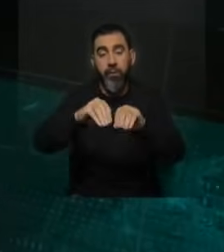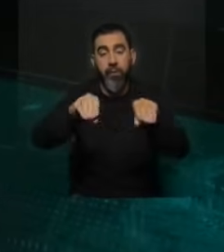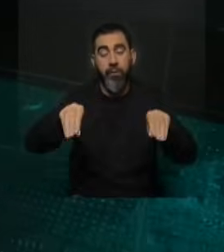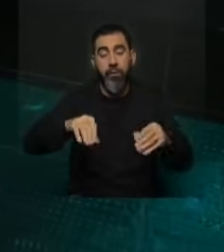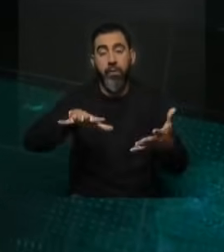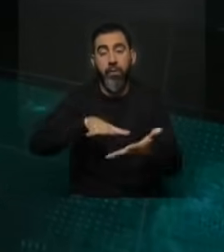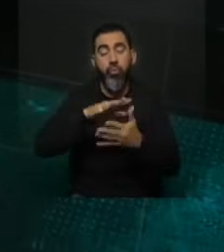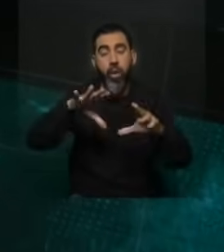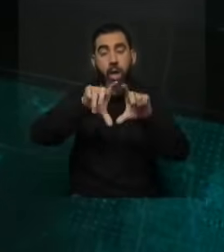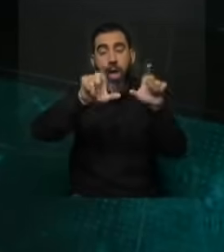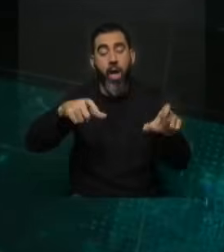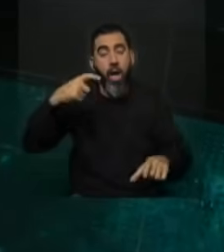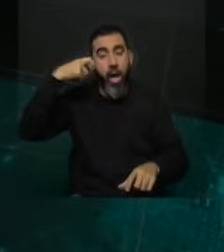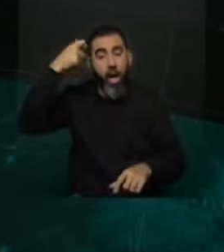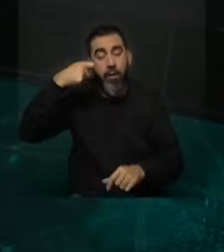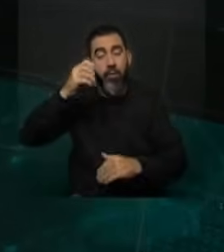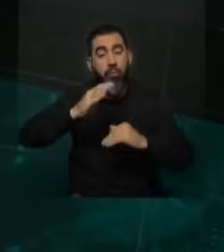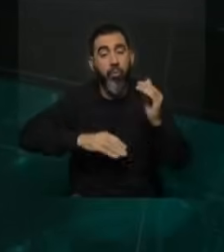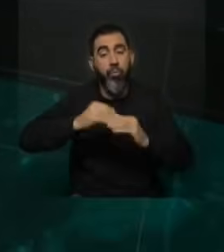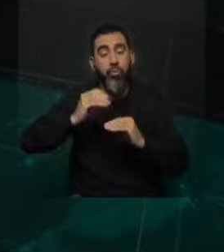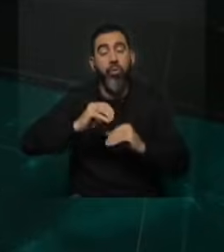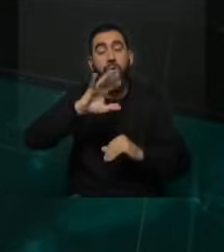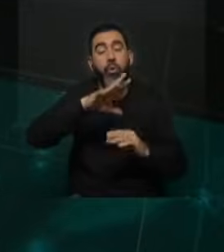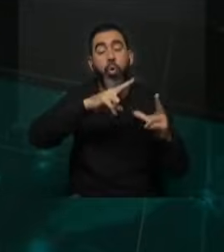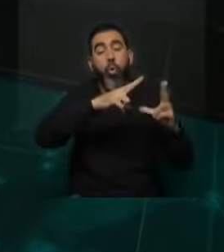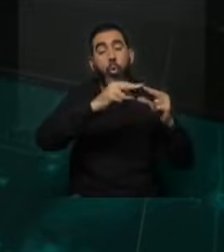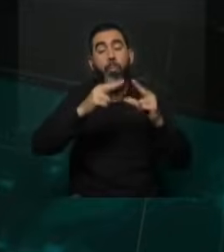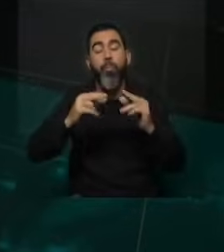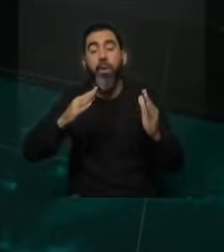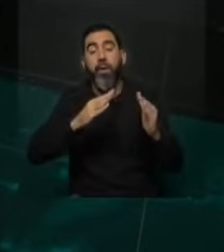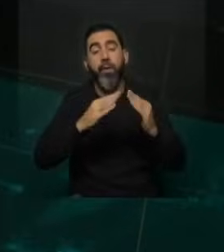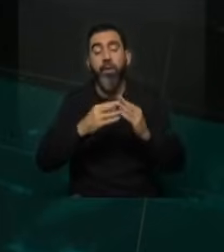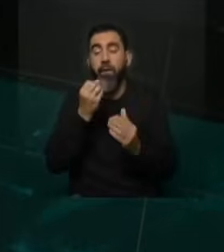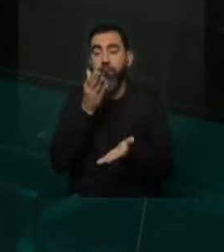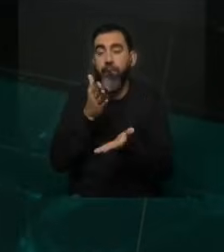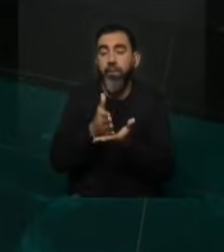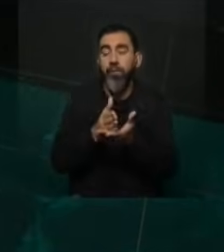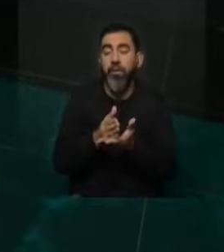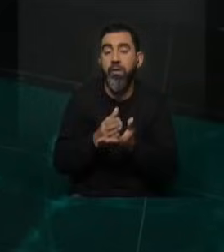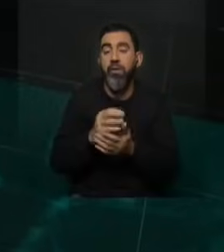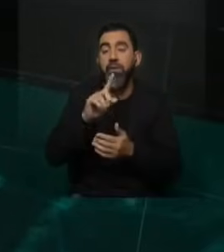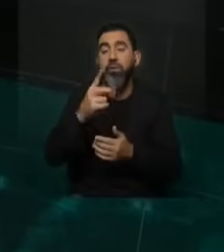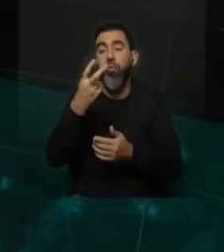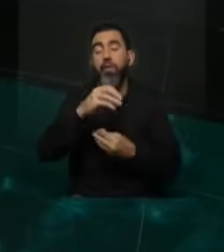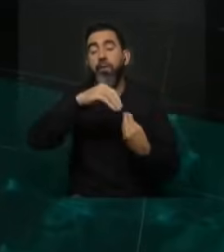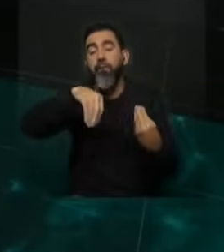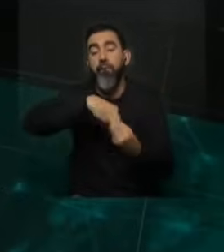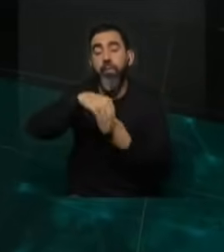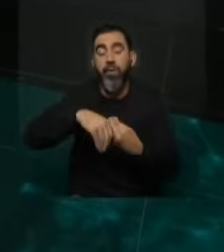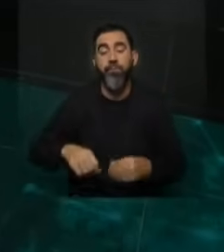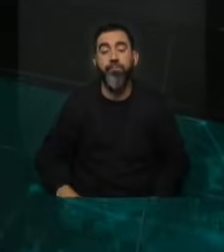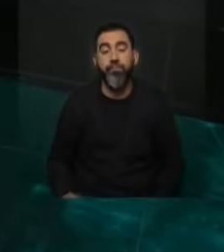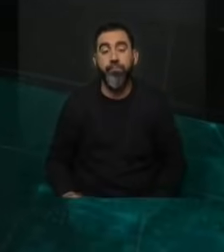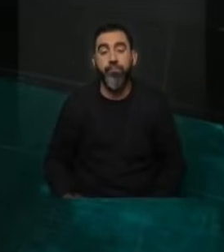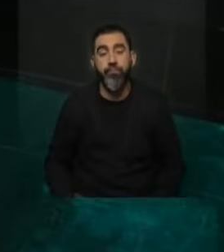del antel Arena para la construcción de cinco cooperativas de viviendas que van a beneficiar a unas 120 familias el conjunto